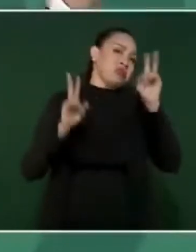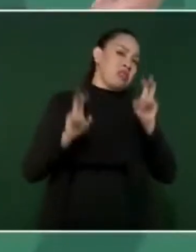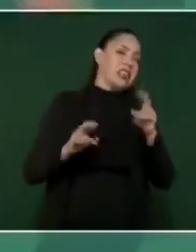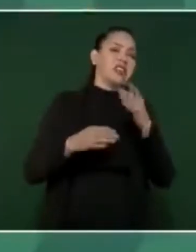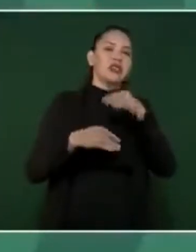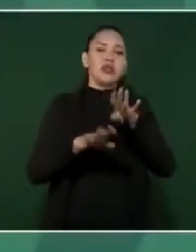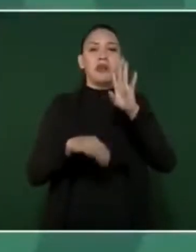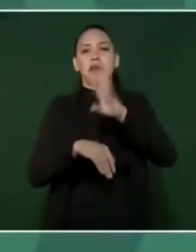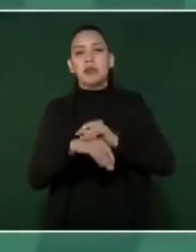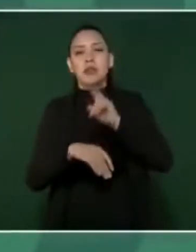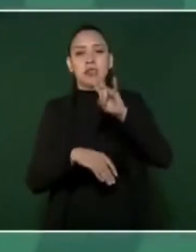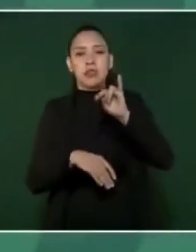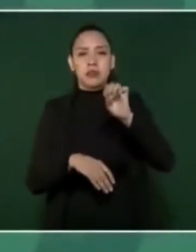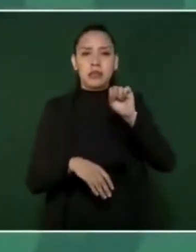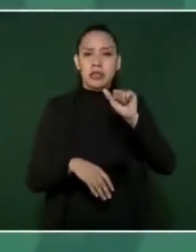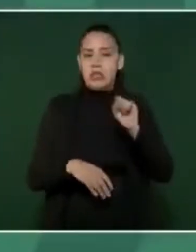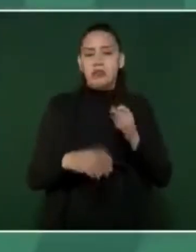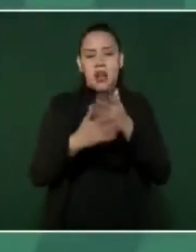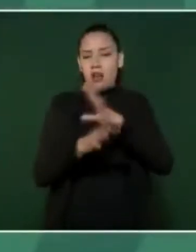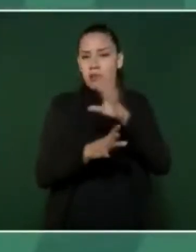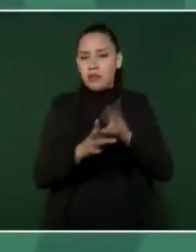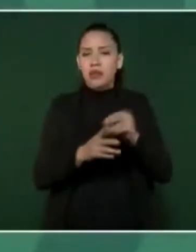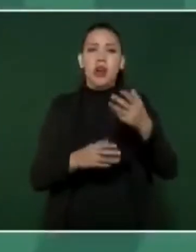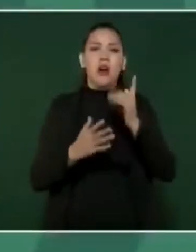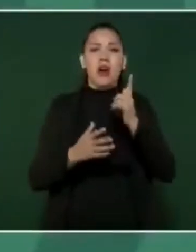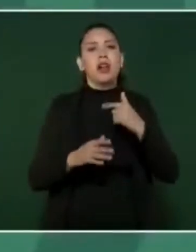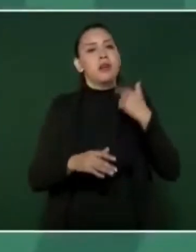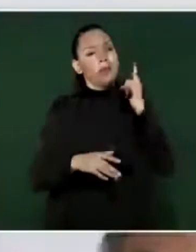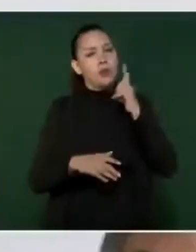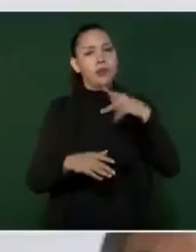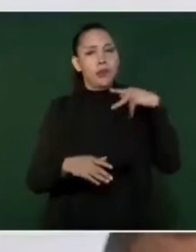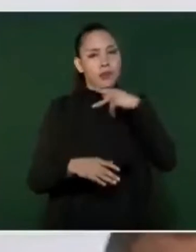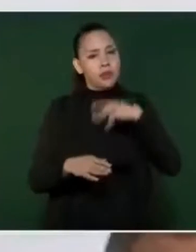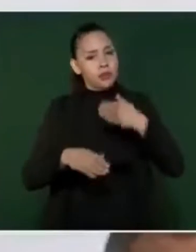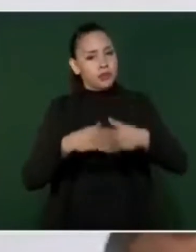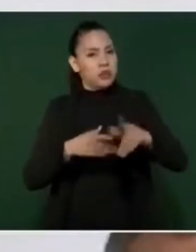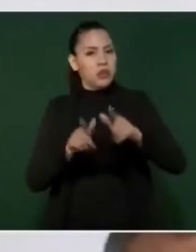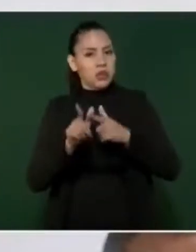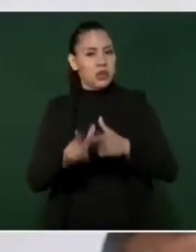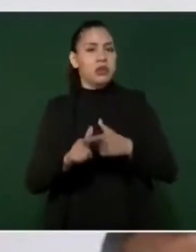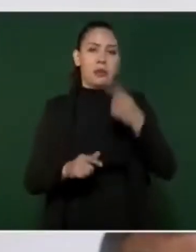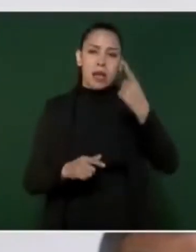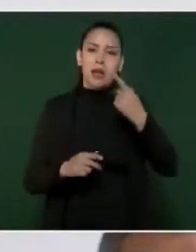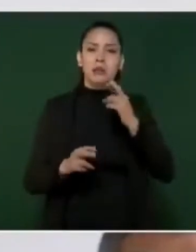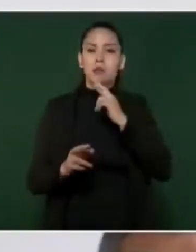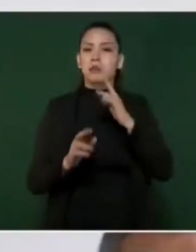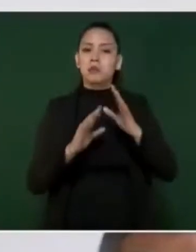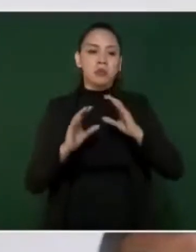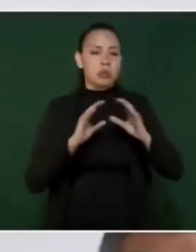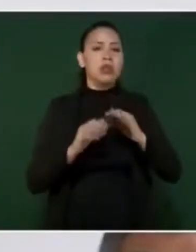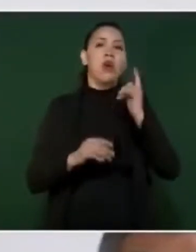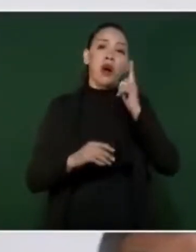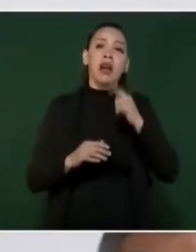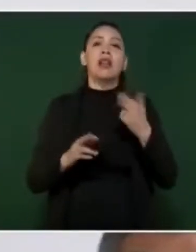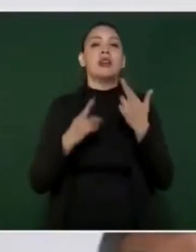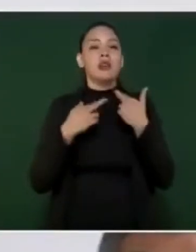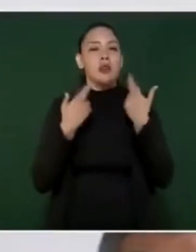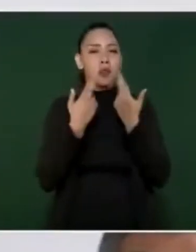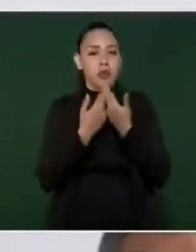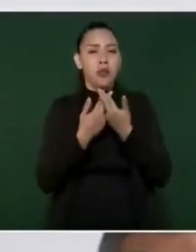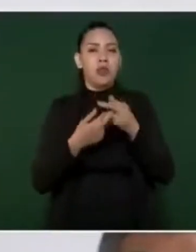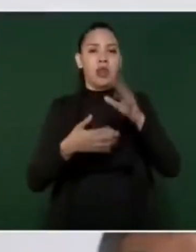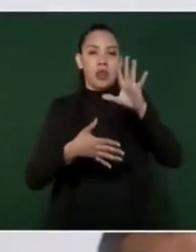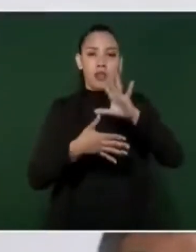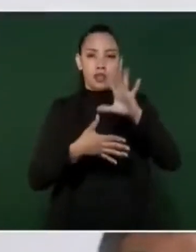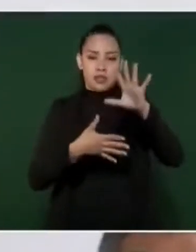siga funcionando bien, que tenga buenos resultados. Y la cumbre de América del Norte sí voy a ir a México. ¿El tema de las consultas